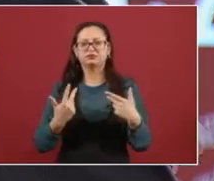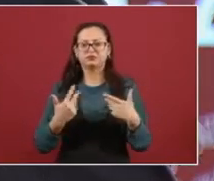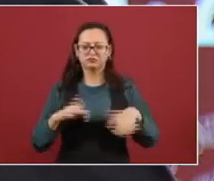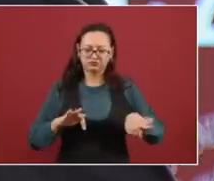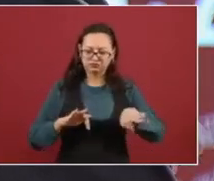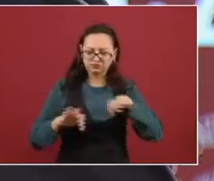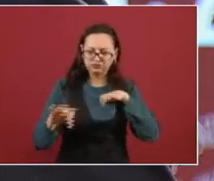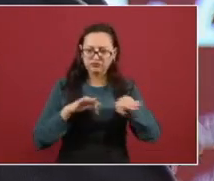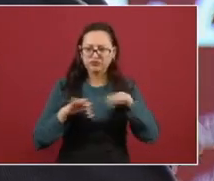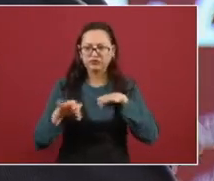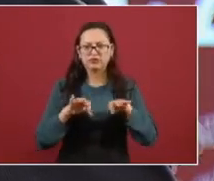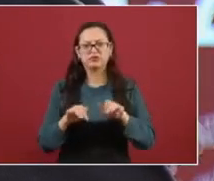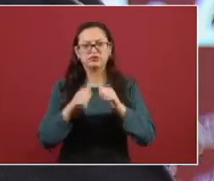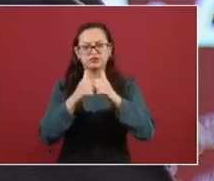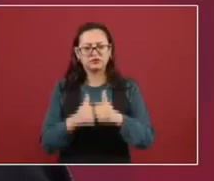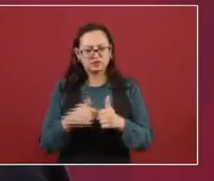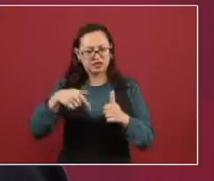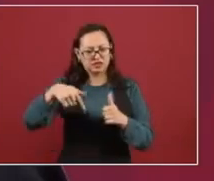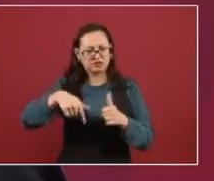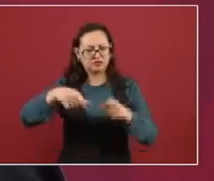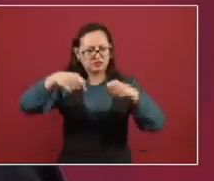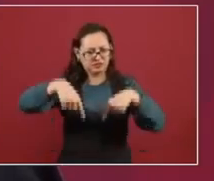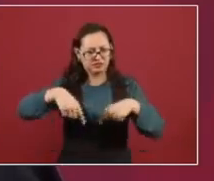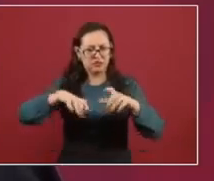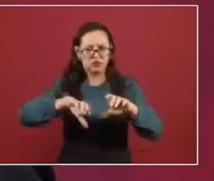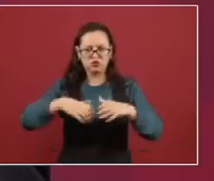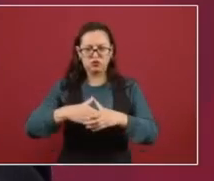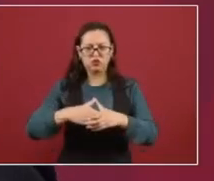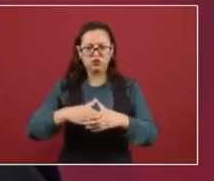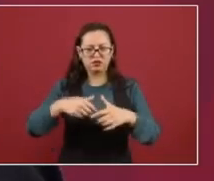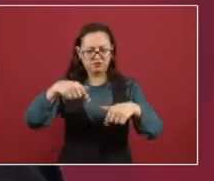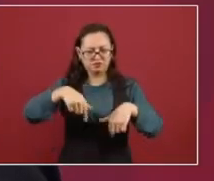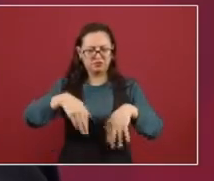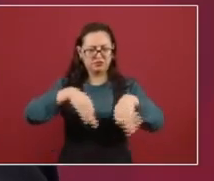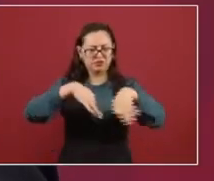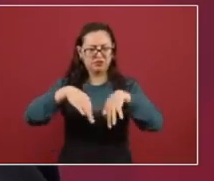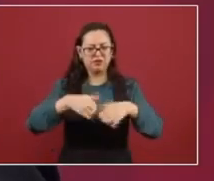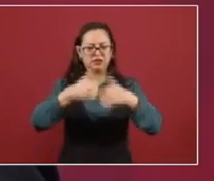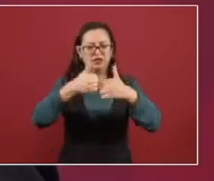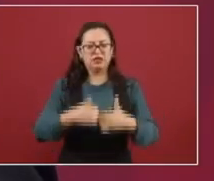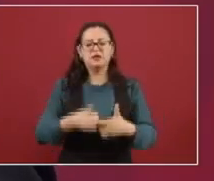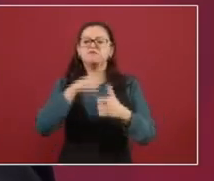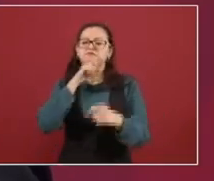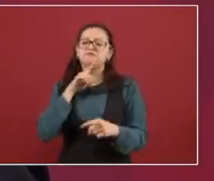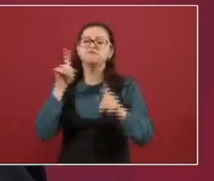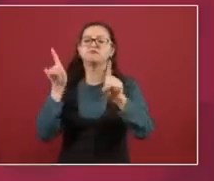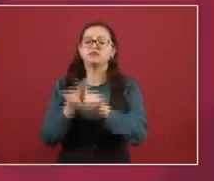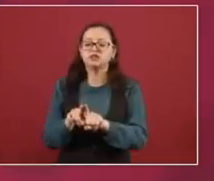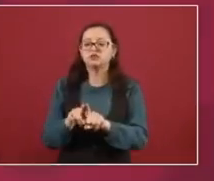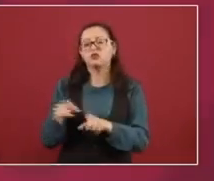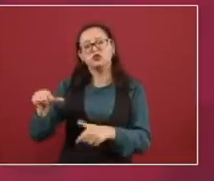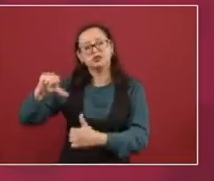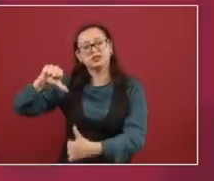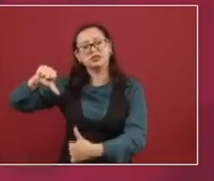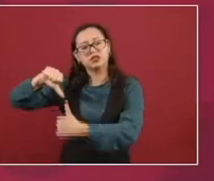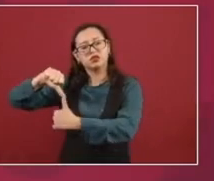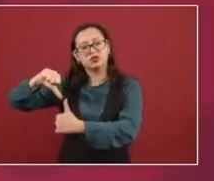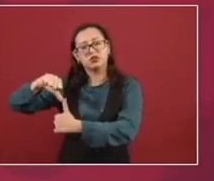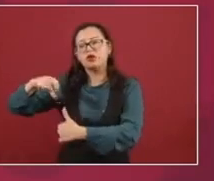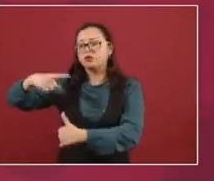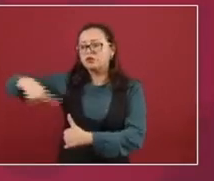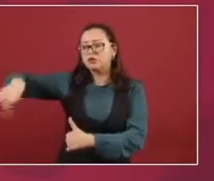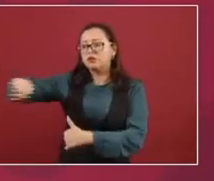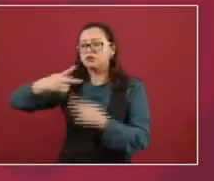trabajar en sus comunidades de origen, y lo mismo nuestros hermanos